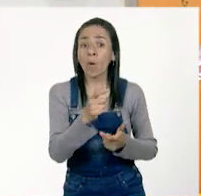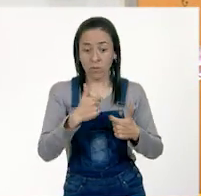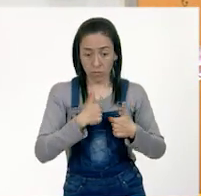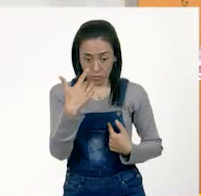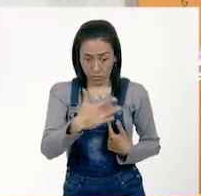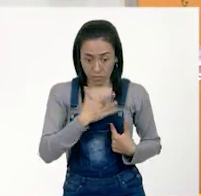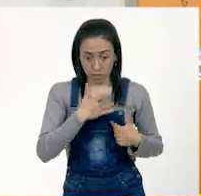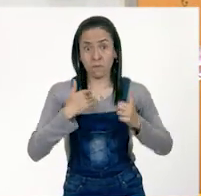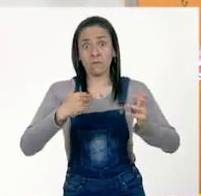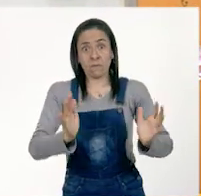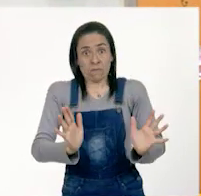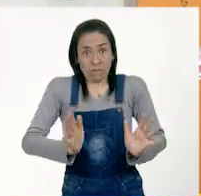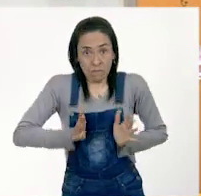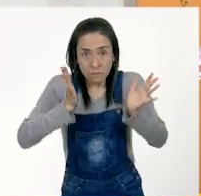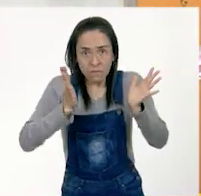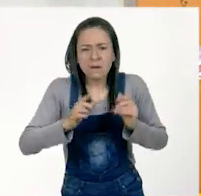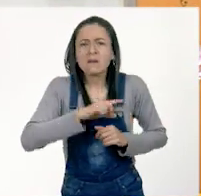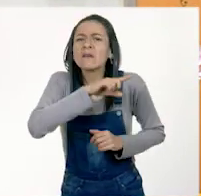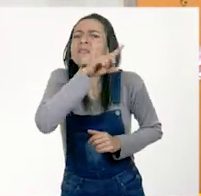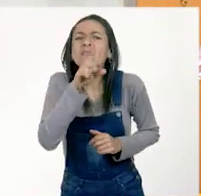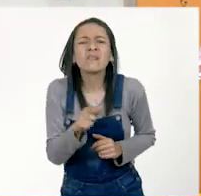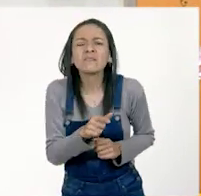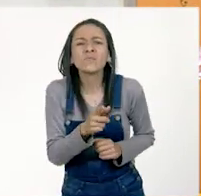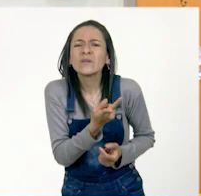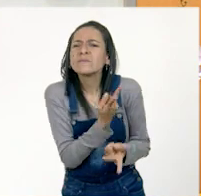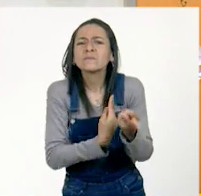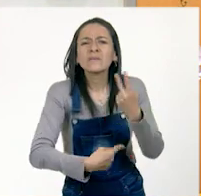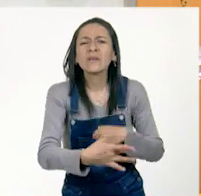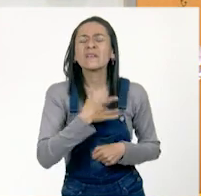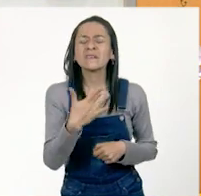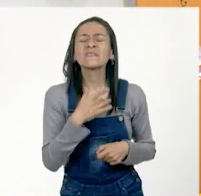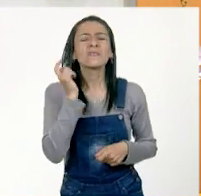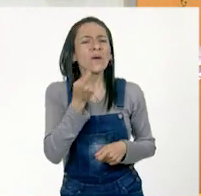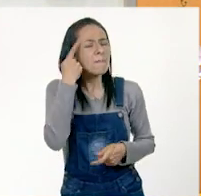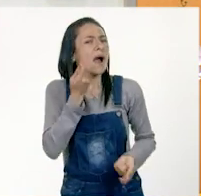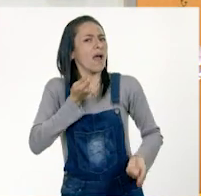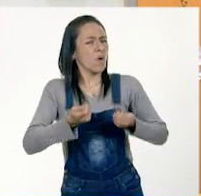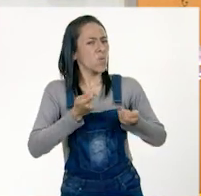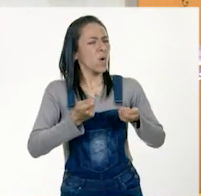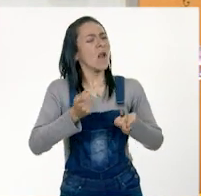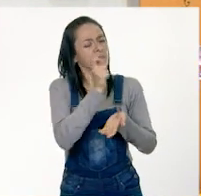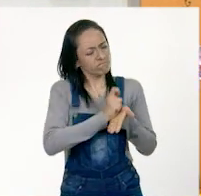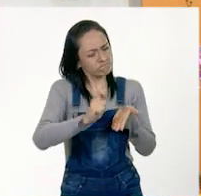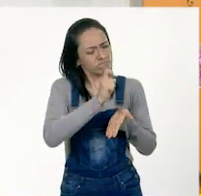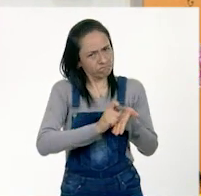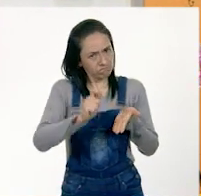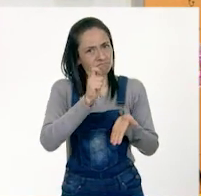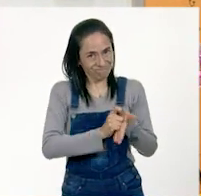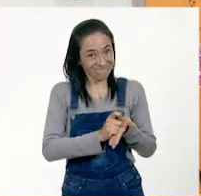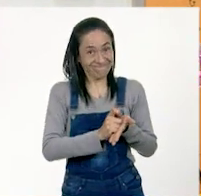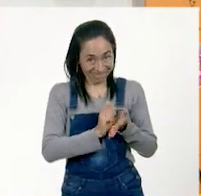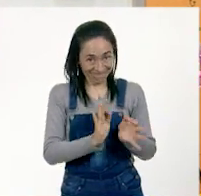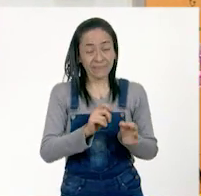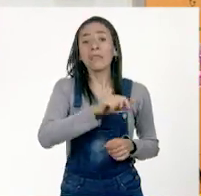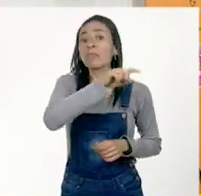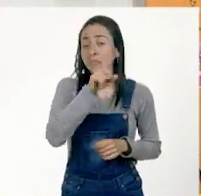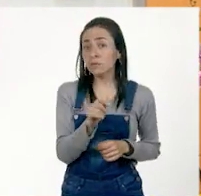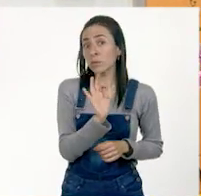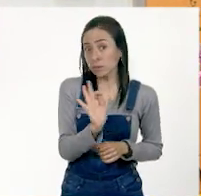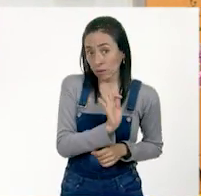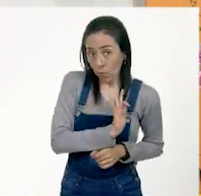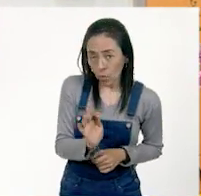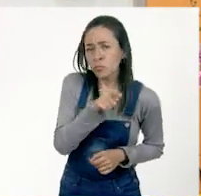sorpresa. Escriban un ejemplo. Si les es posible, comenten con su familia, sus maestros, sus compañeros. Gracias